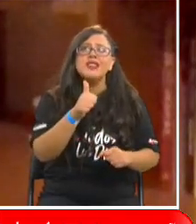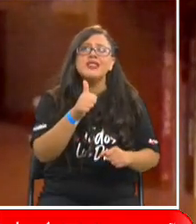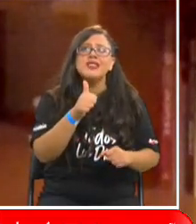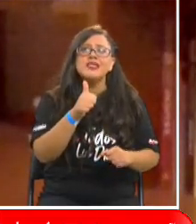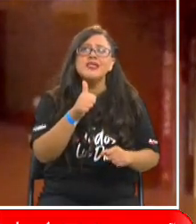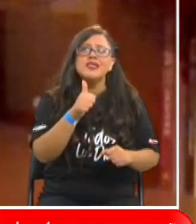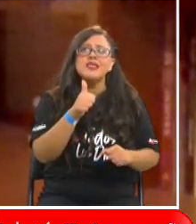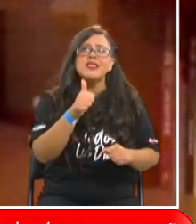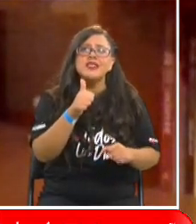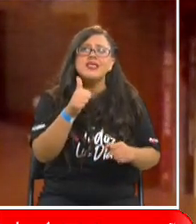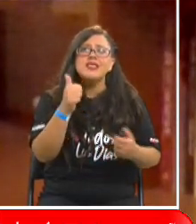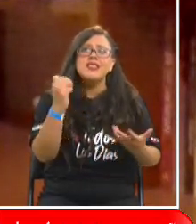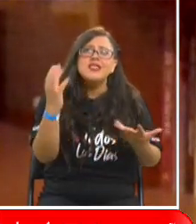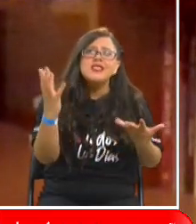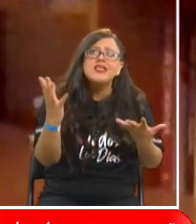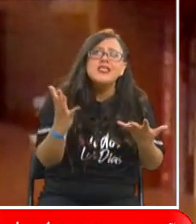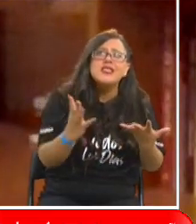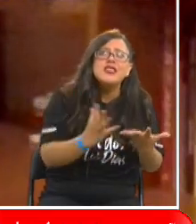logra